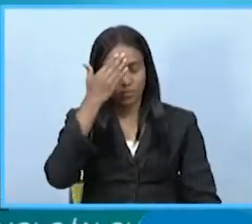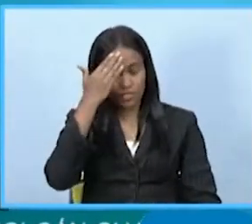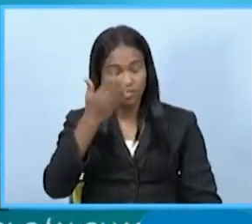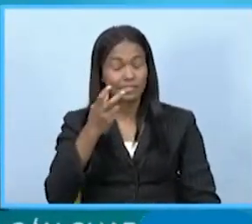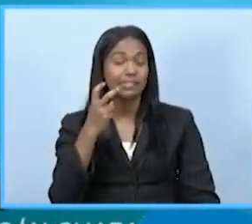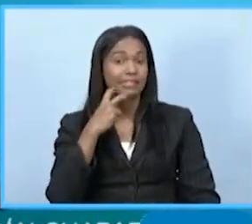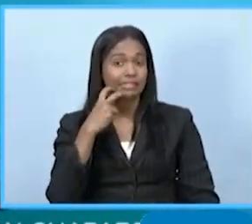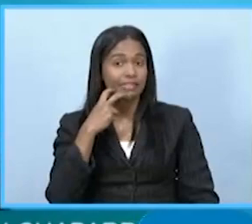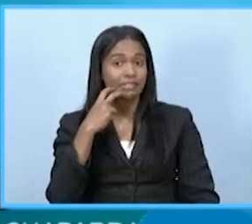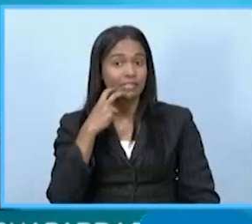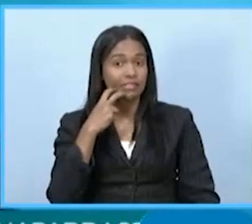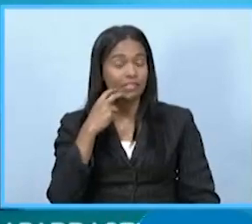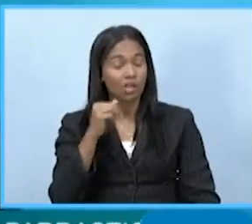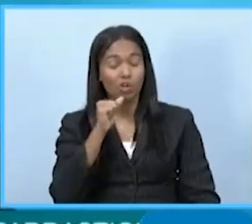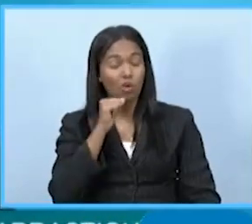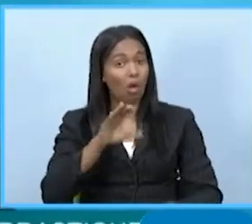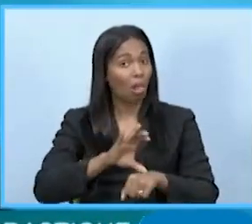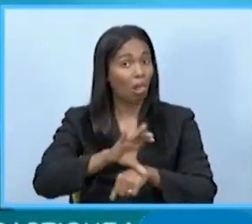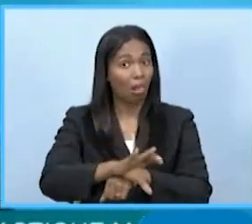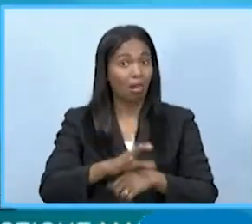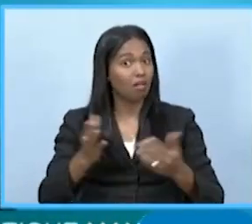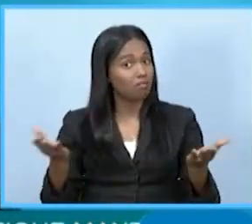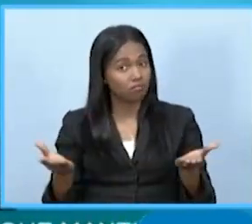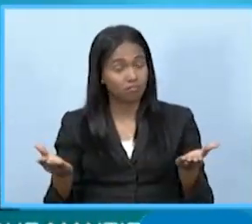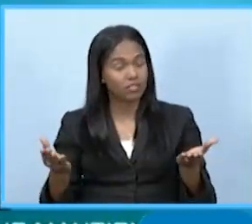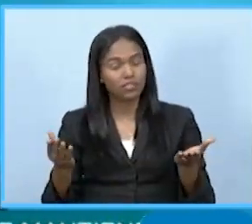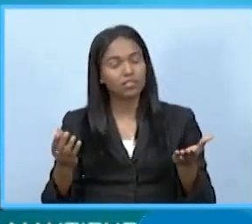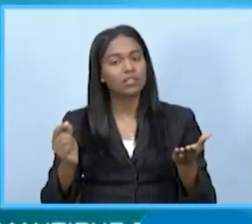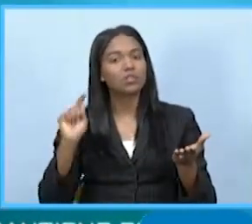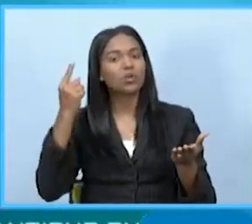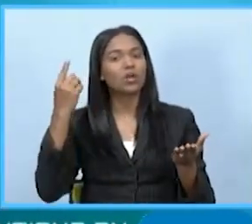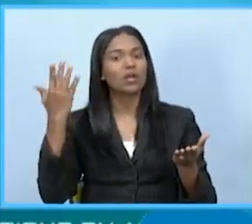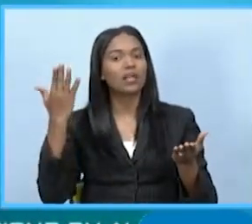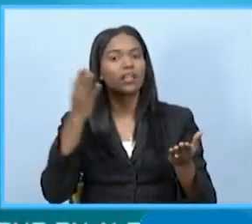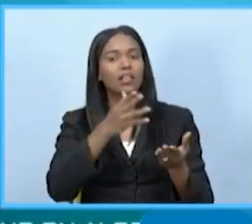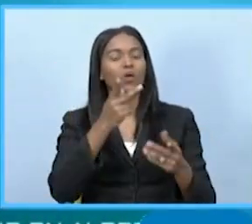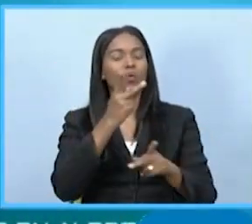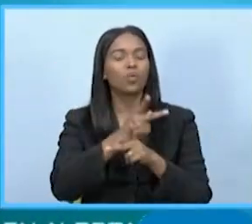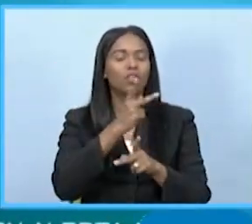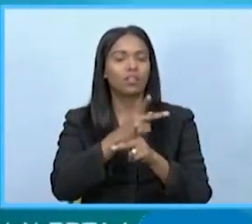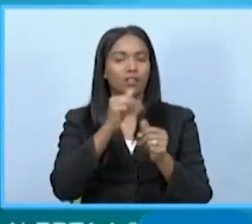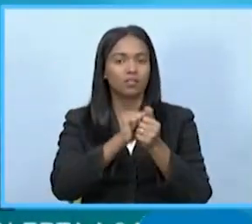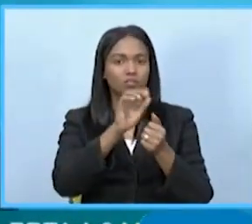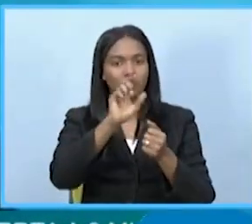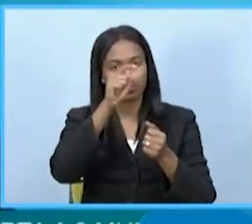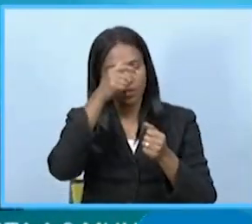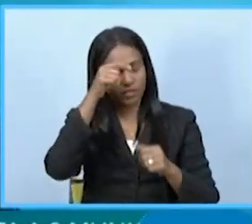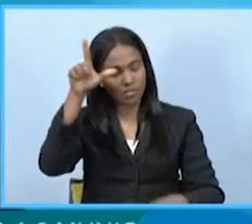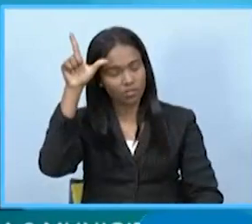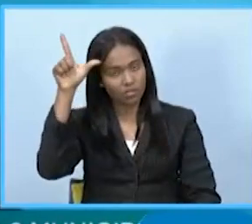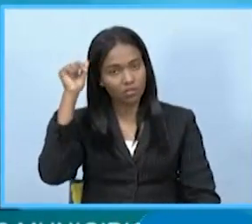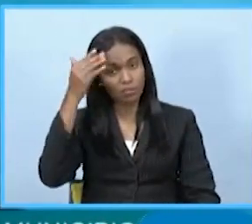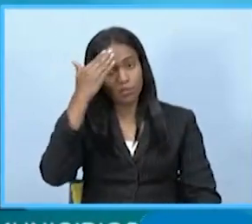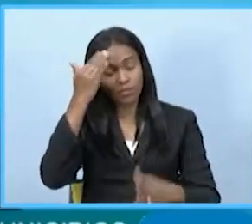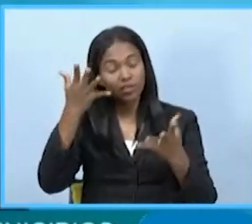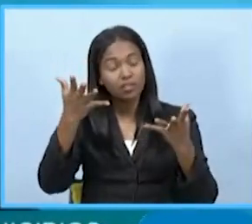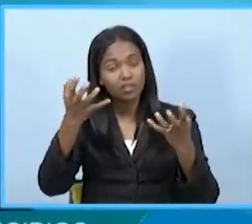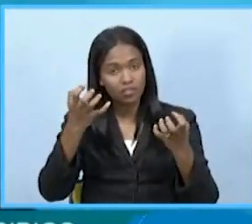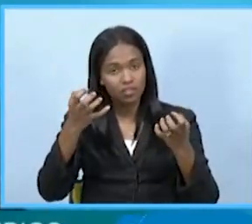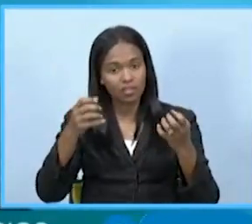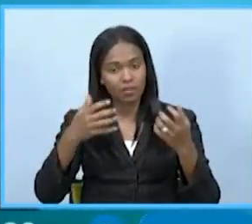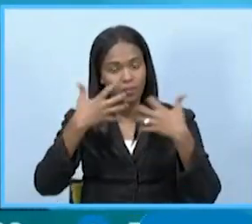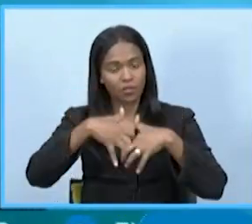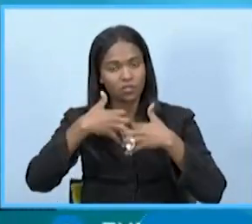es gratis, no es una obligación, sino que es un desprendimiento del gobierno de Luis Abinader porque quiere que